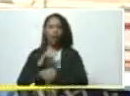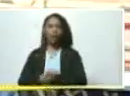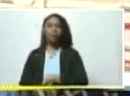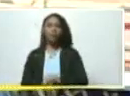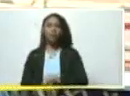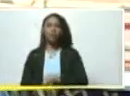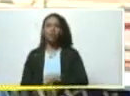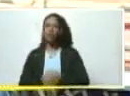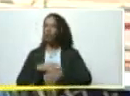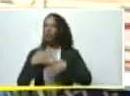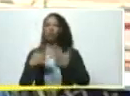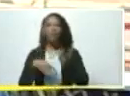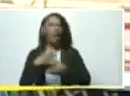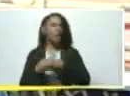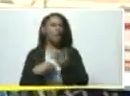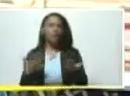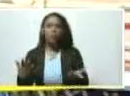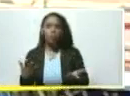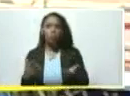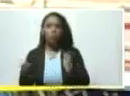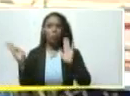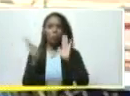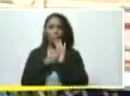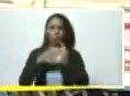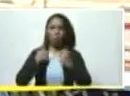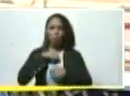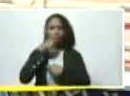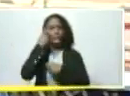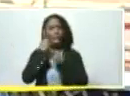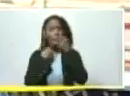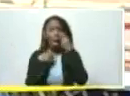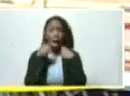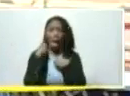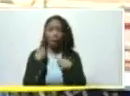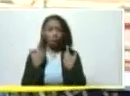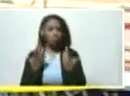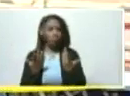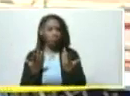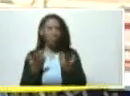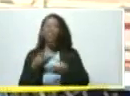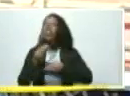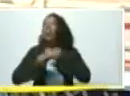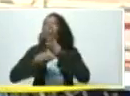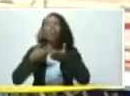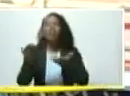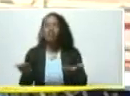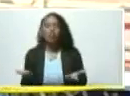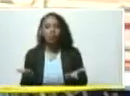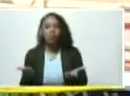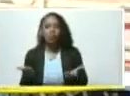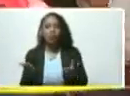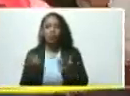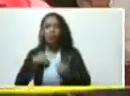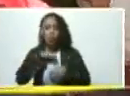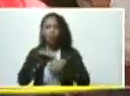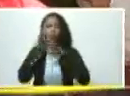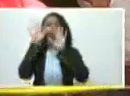qué hicimos? ¿Nos pusimos a llorar? ¿Qué hicimos? ¿Nos